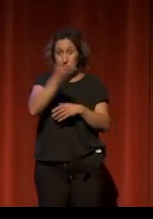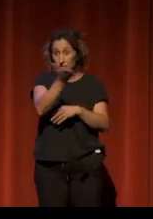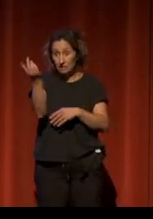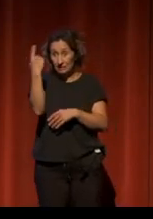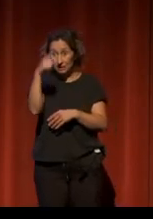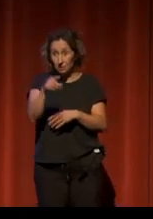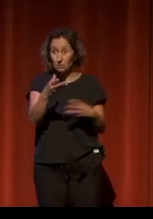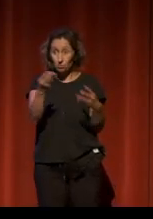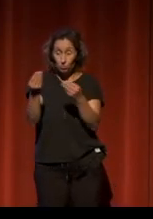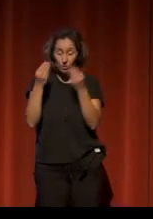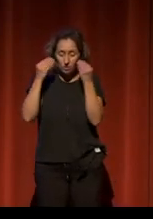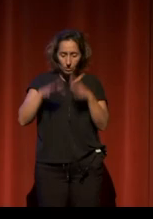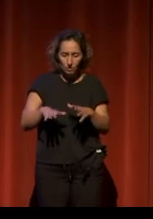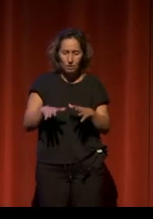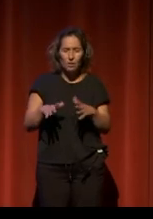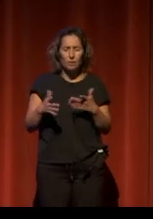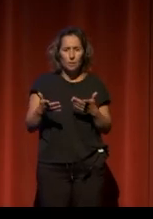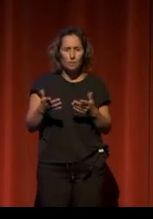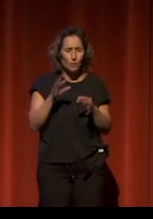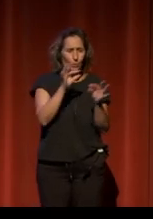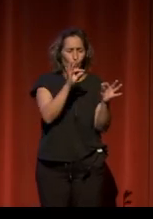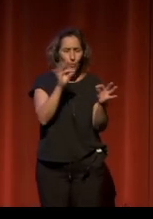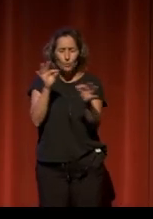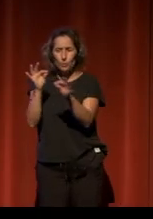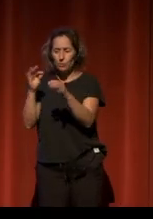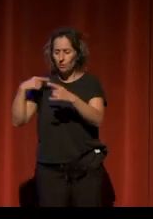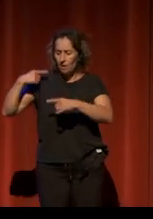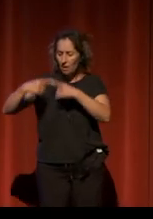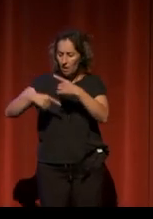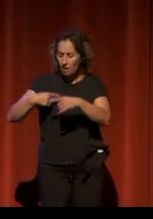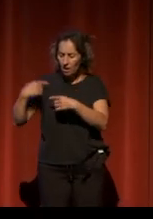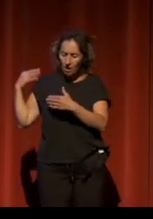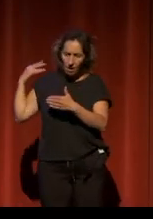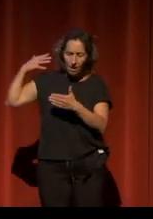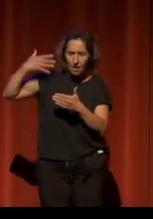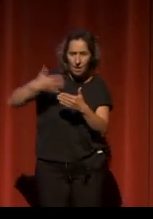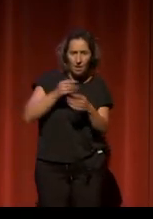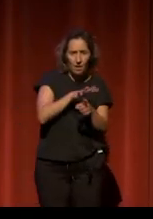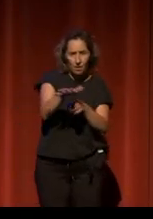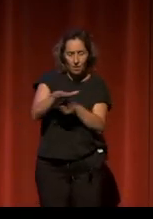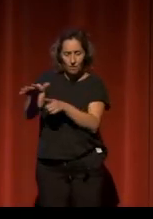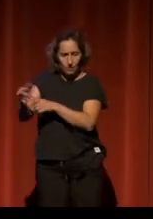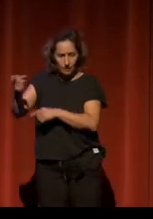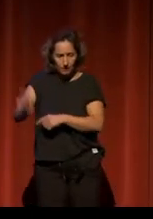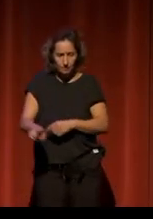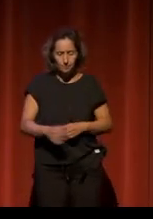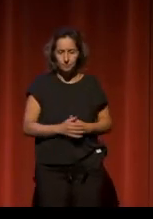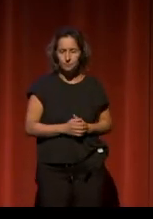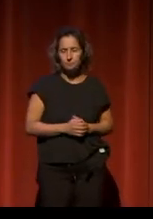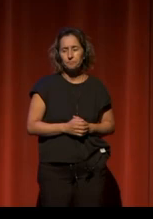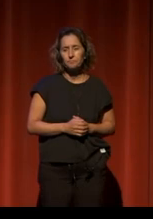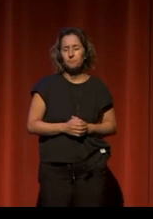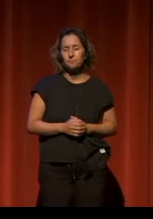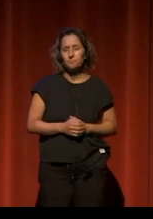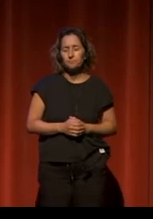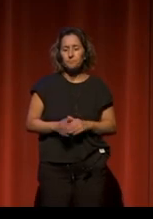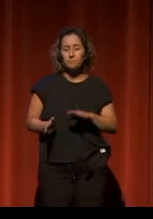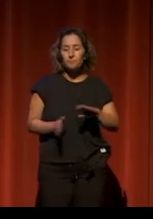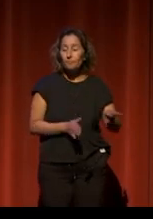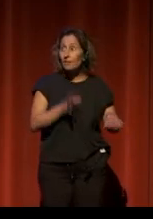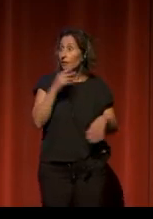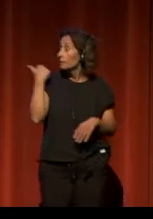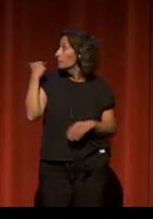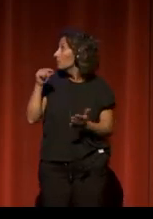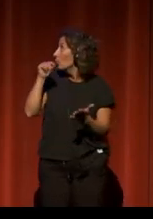vosotros pero también beben mucho de tradiciones de referencias anteriores no vamos a imaginar ahora que este punto